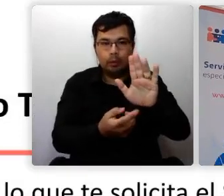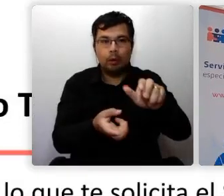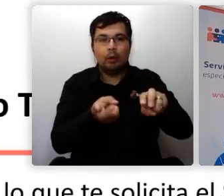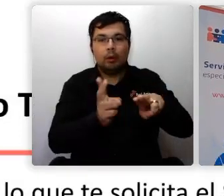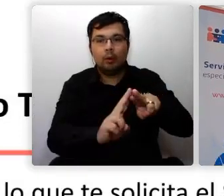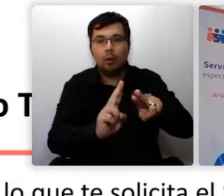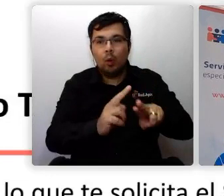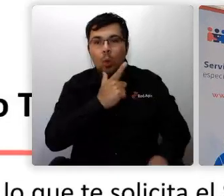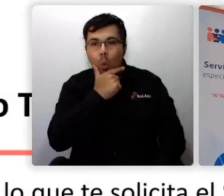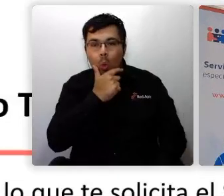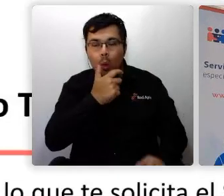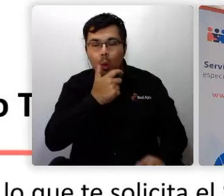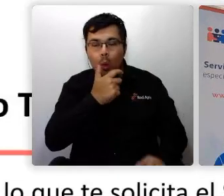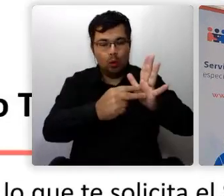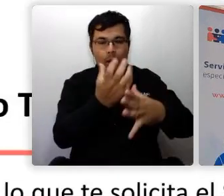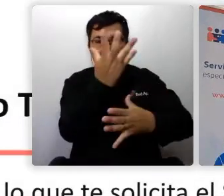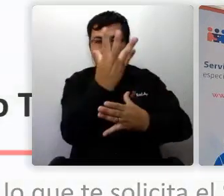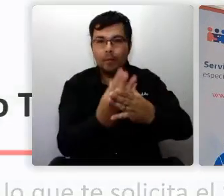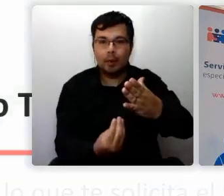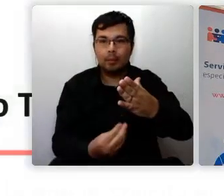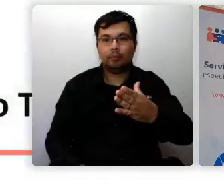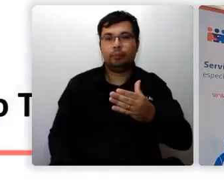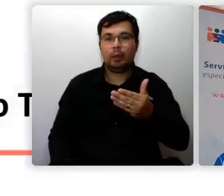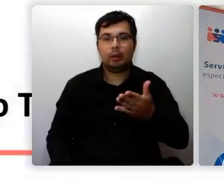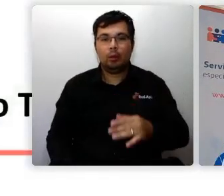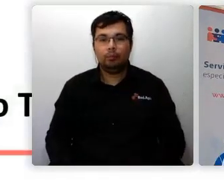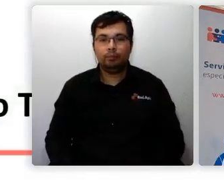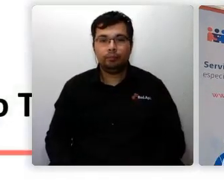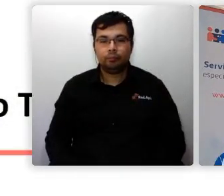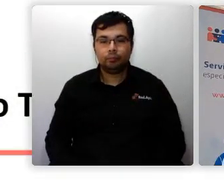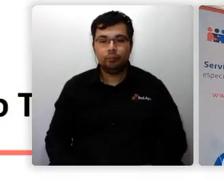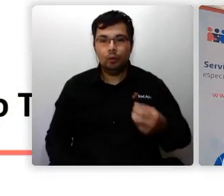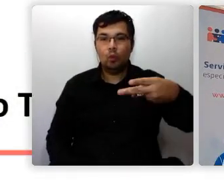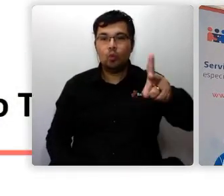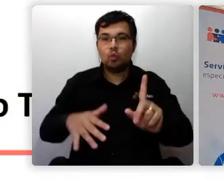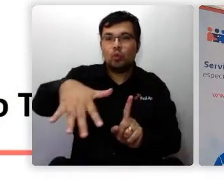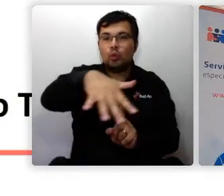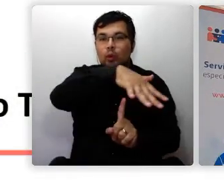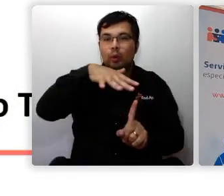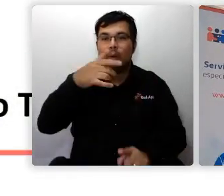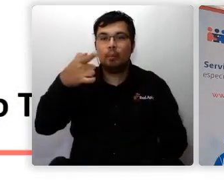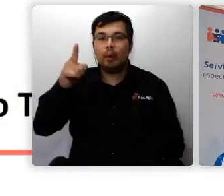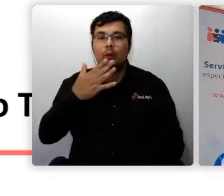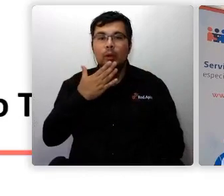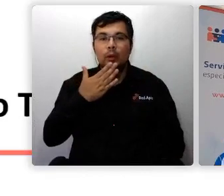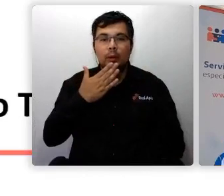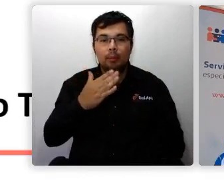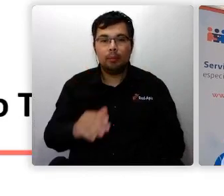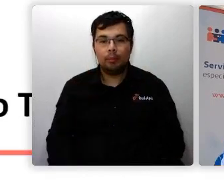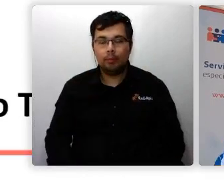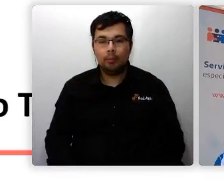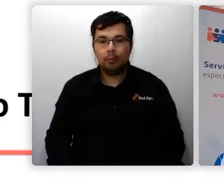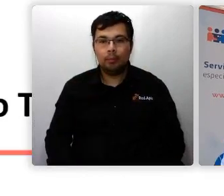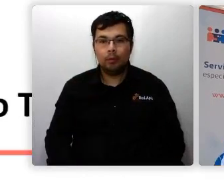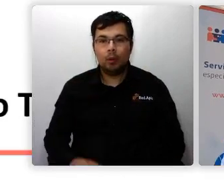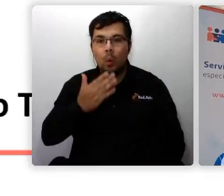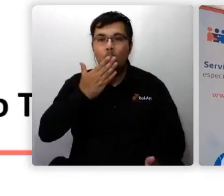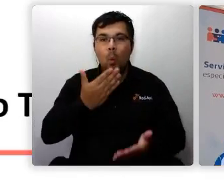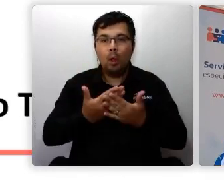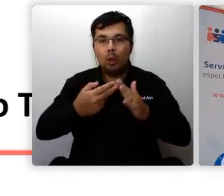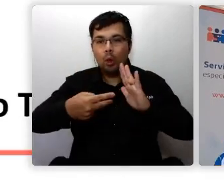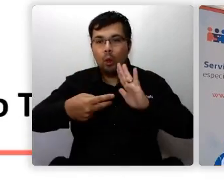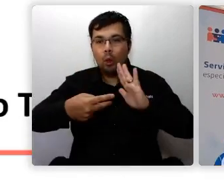resuelva su situación. Pero también actuamos no solo frente a problemas o que